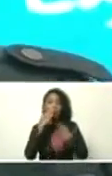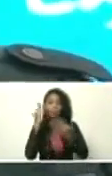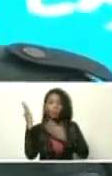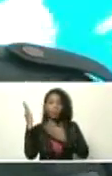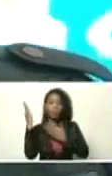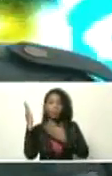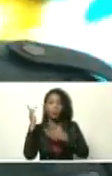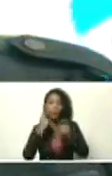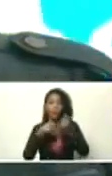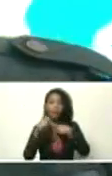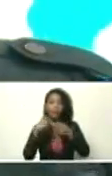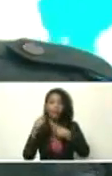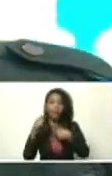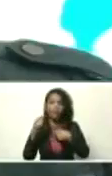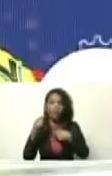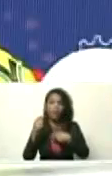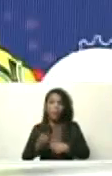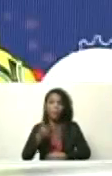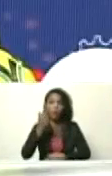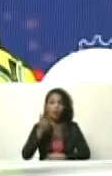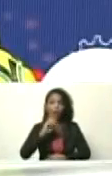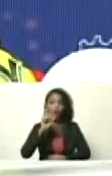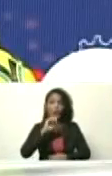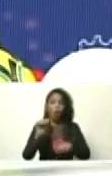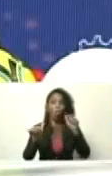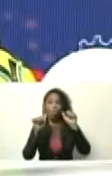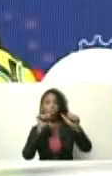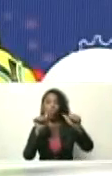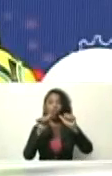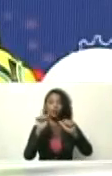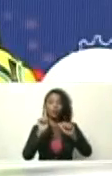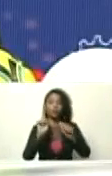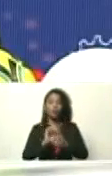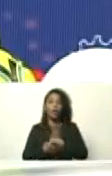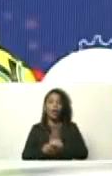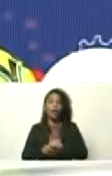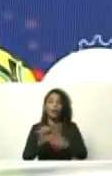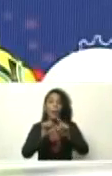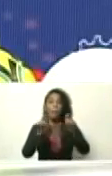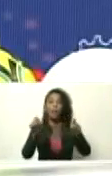Bodega de víveres, golosinas, bebidas no alcohólicas de Palo Verde.